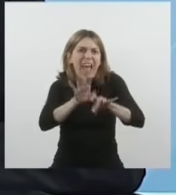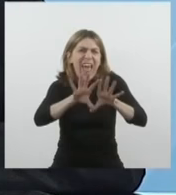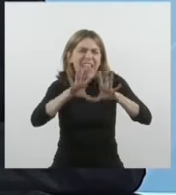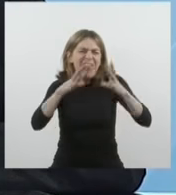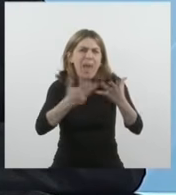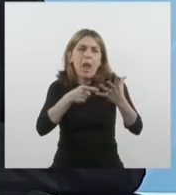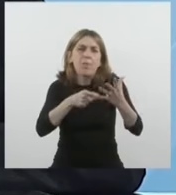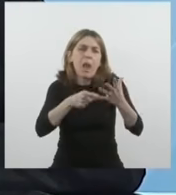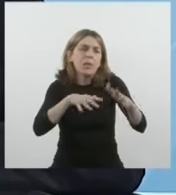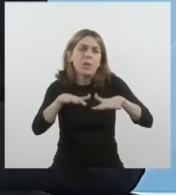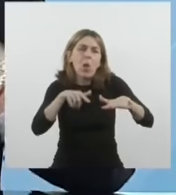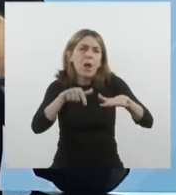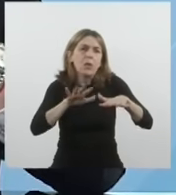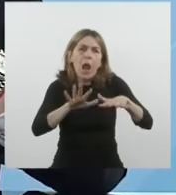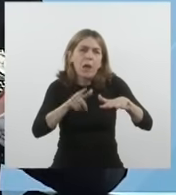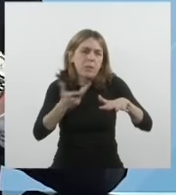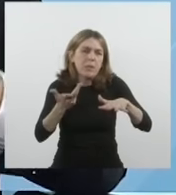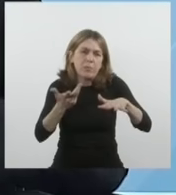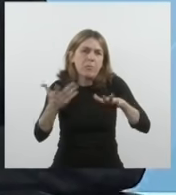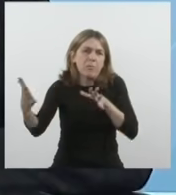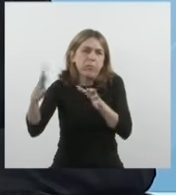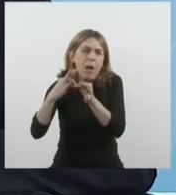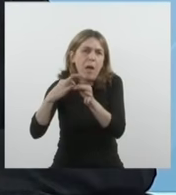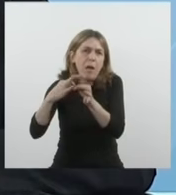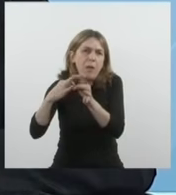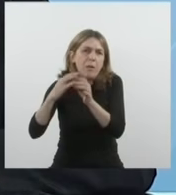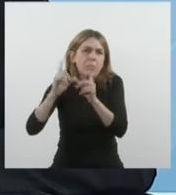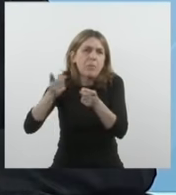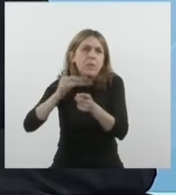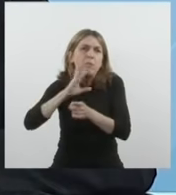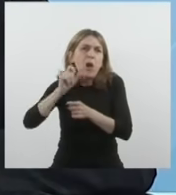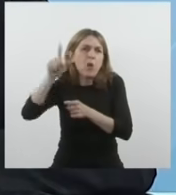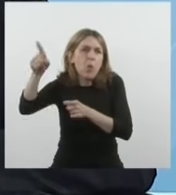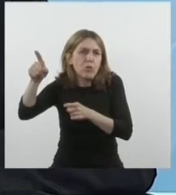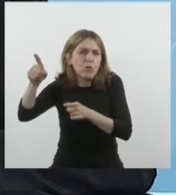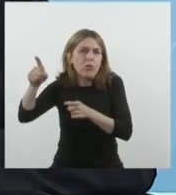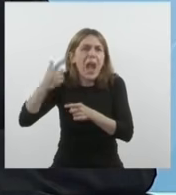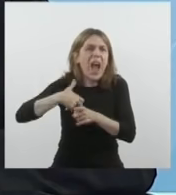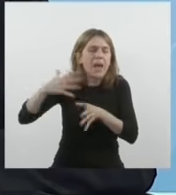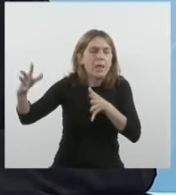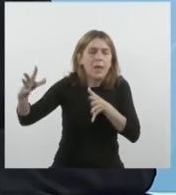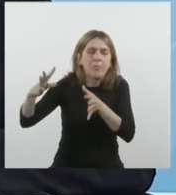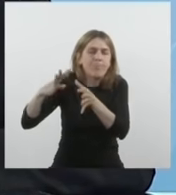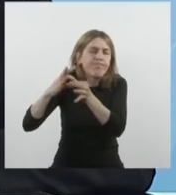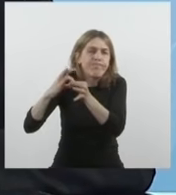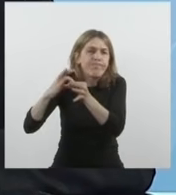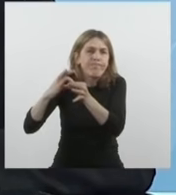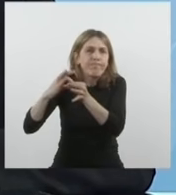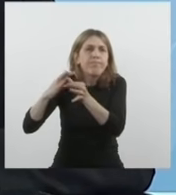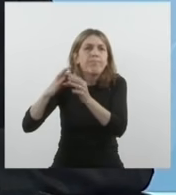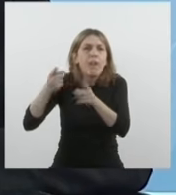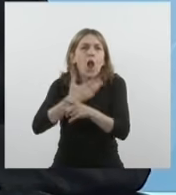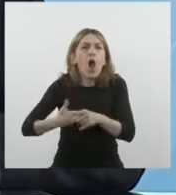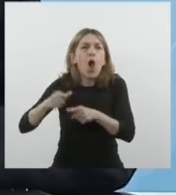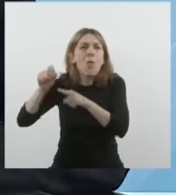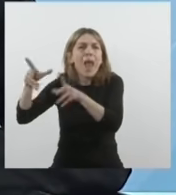para que ese encuentro de la comunidad rusia de la comunidad argentina y del gobierno ruso